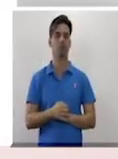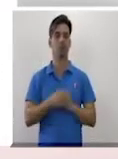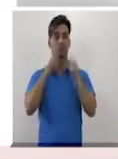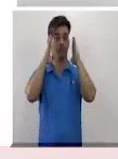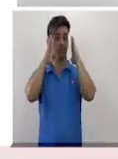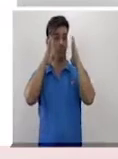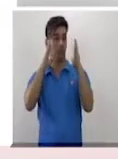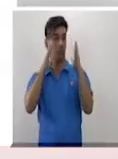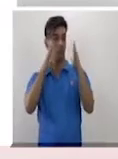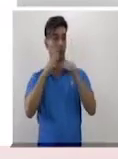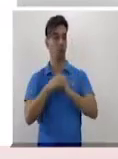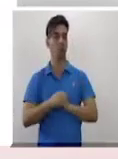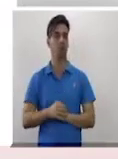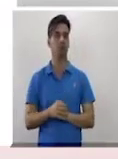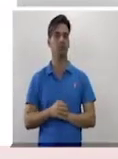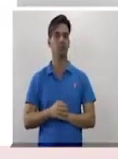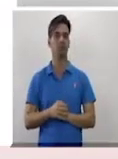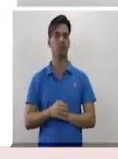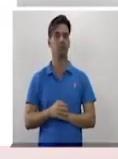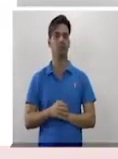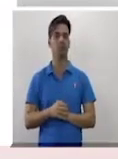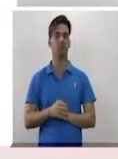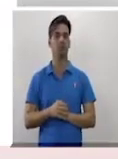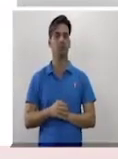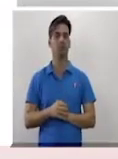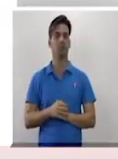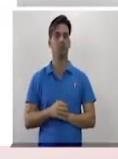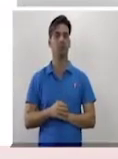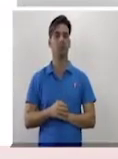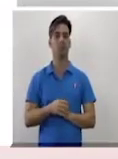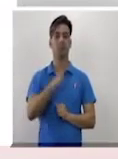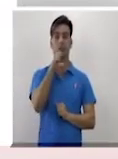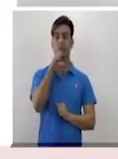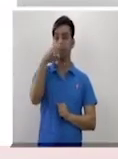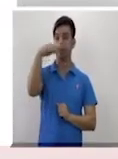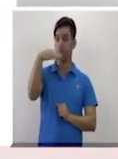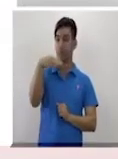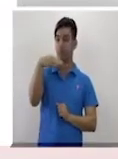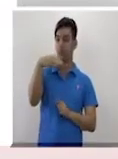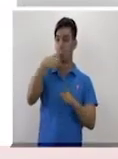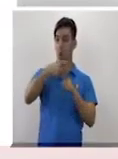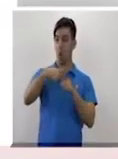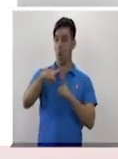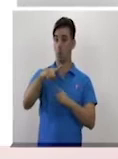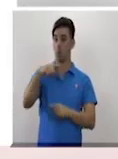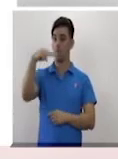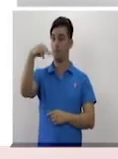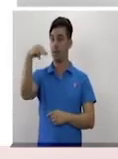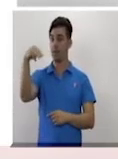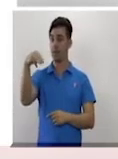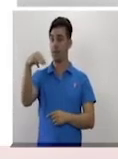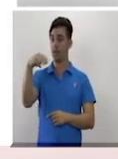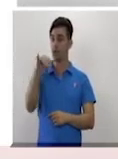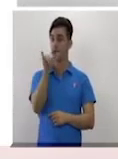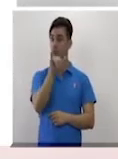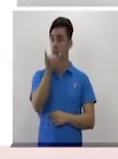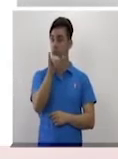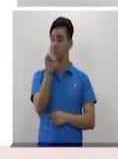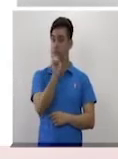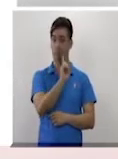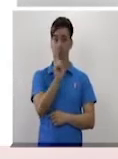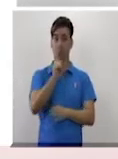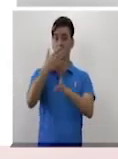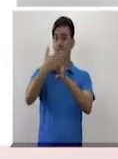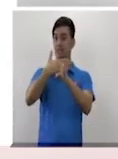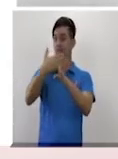¿Escucharon? Las unidades de longitud, tanto de la altura como del diámetro, no son iguales. Esto